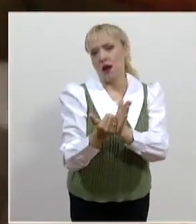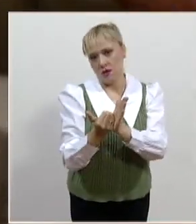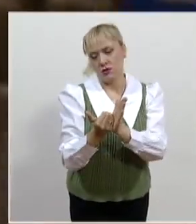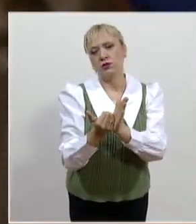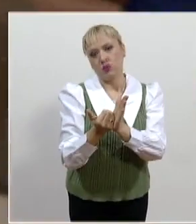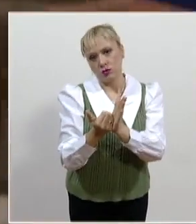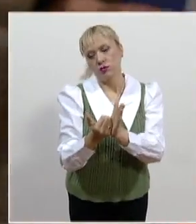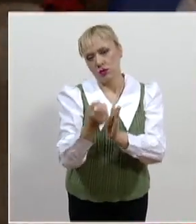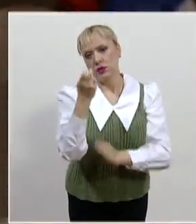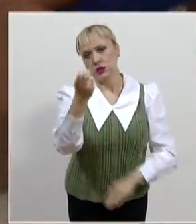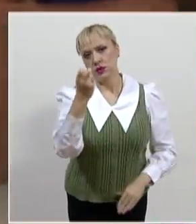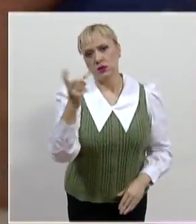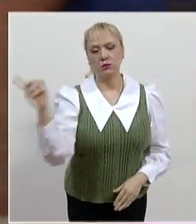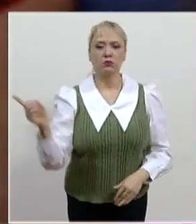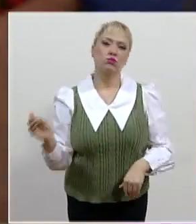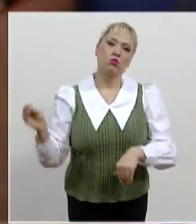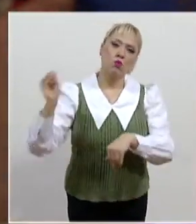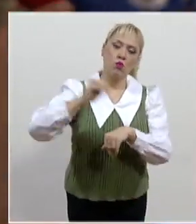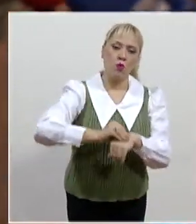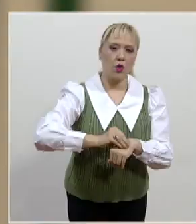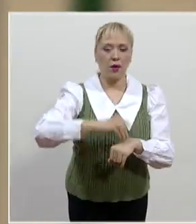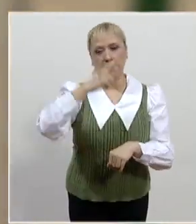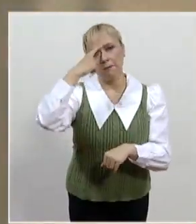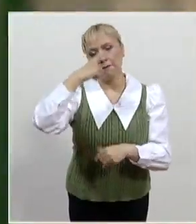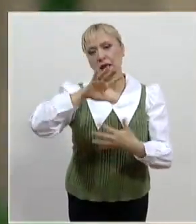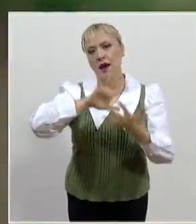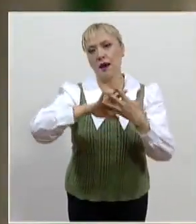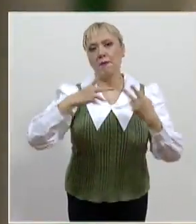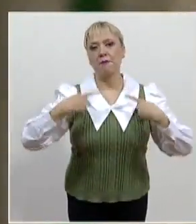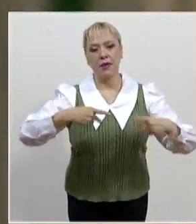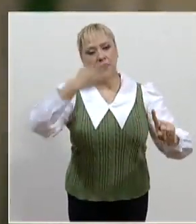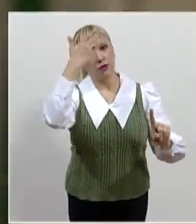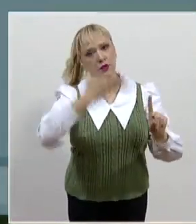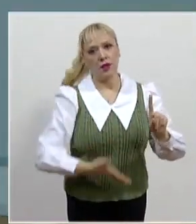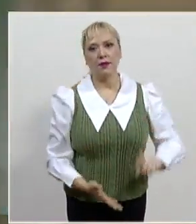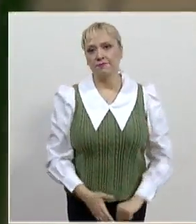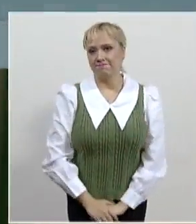la sentencia impuesta precisamente a una persona.